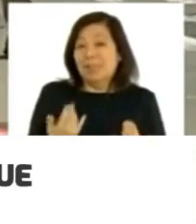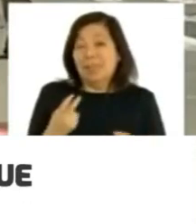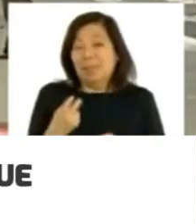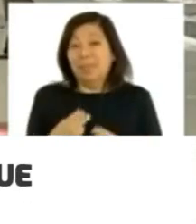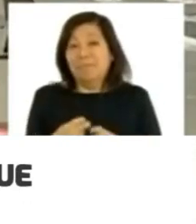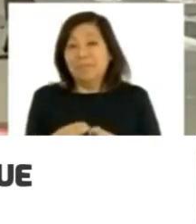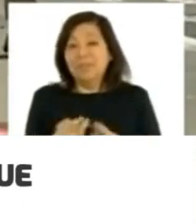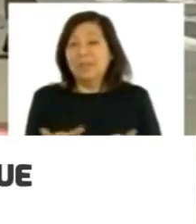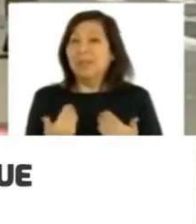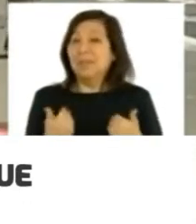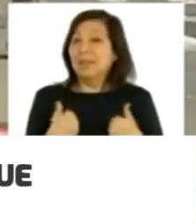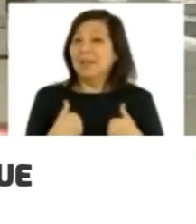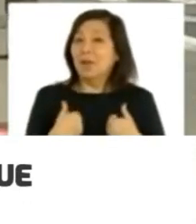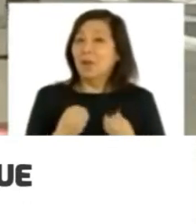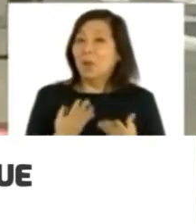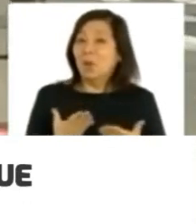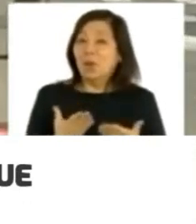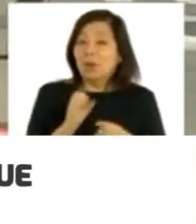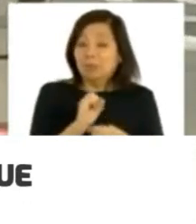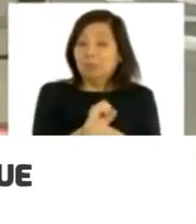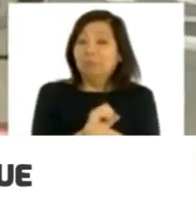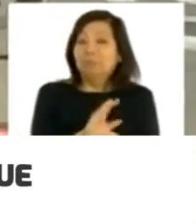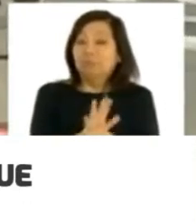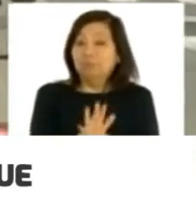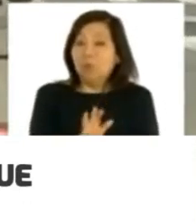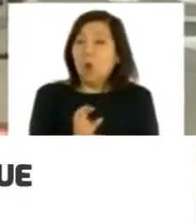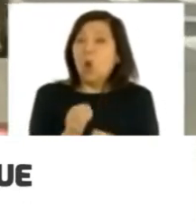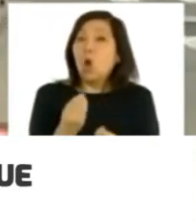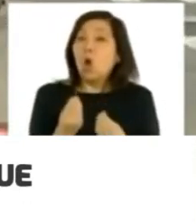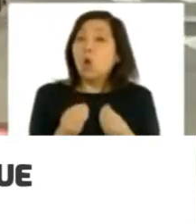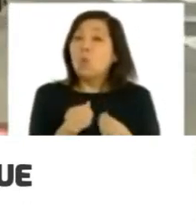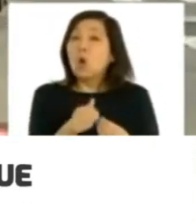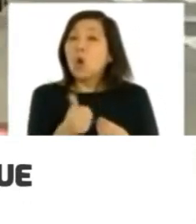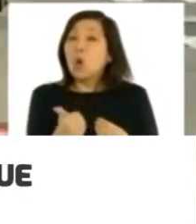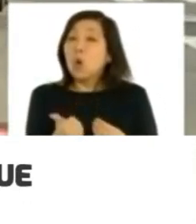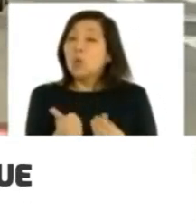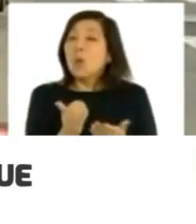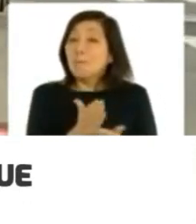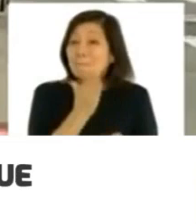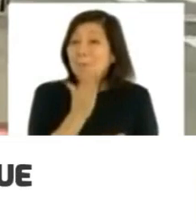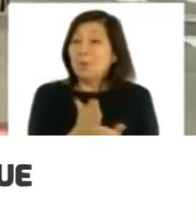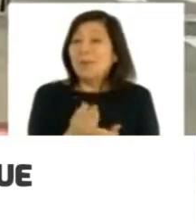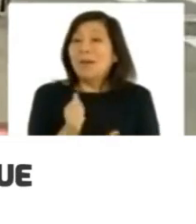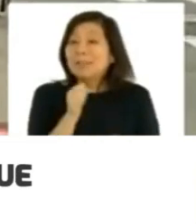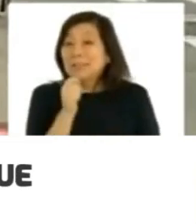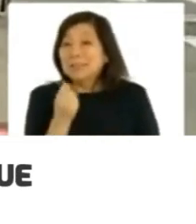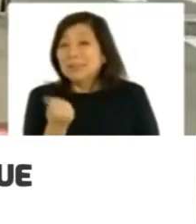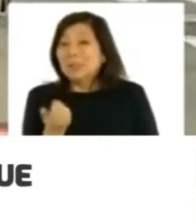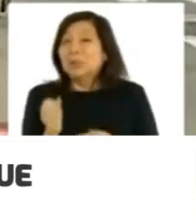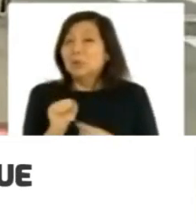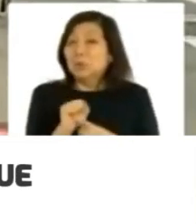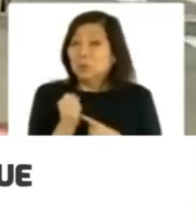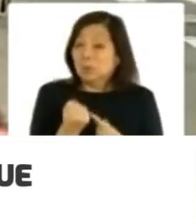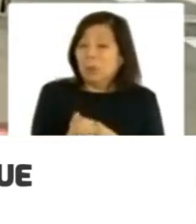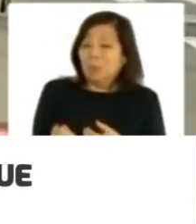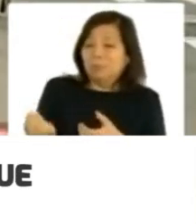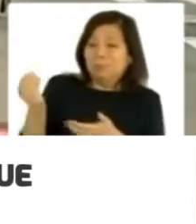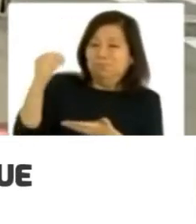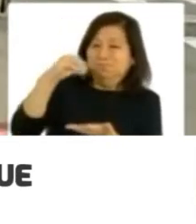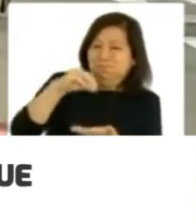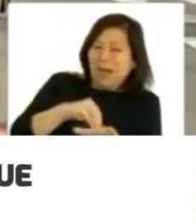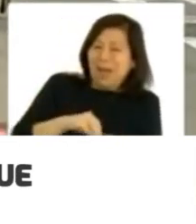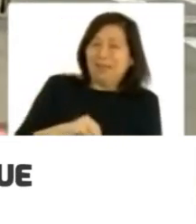crítica que tenemos tanto con la pandemia como con los problemas económicos y sociales, se añada